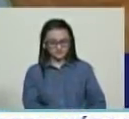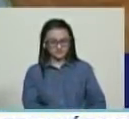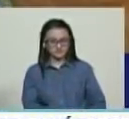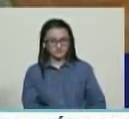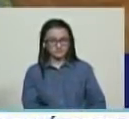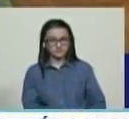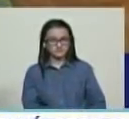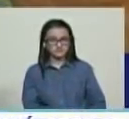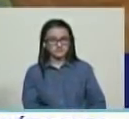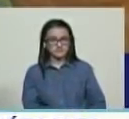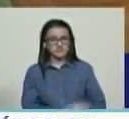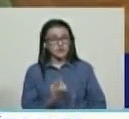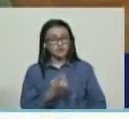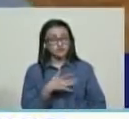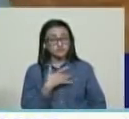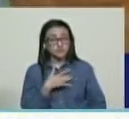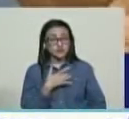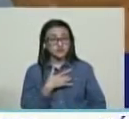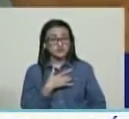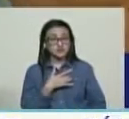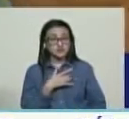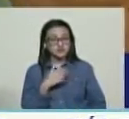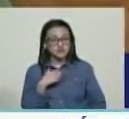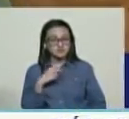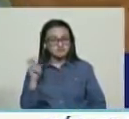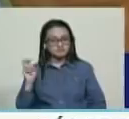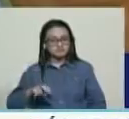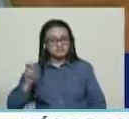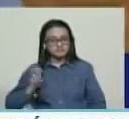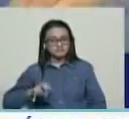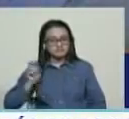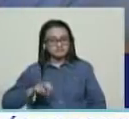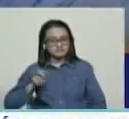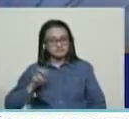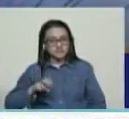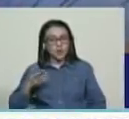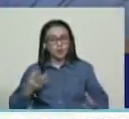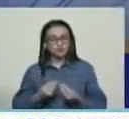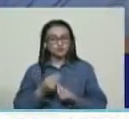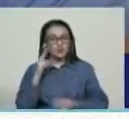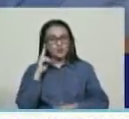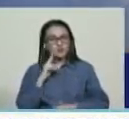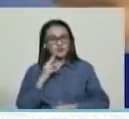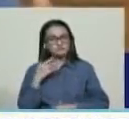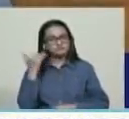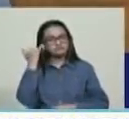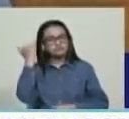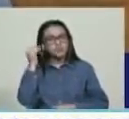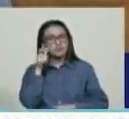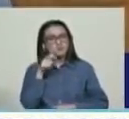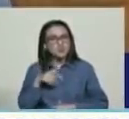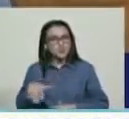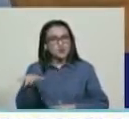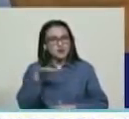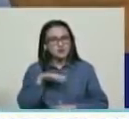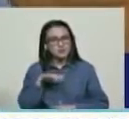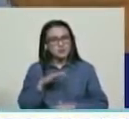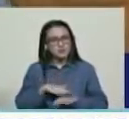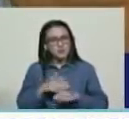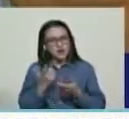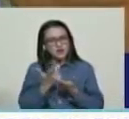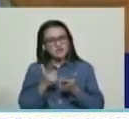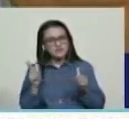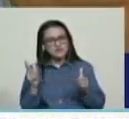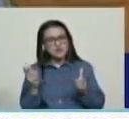Y no solo lo sentí, sino que me vine caminando junto a Bolívar. Imaginé al pueblo de ese día, porque nuestro libertador lo